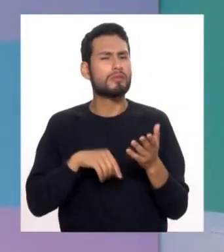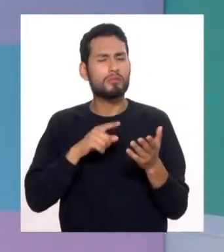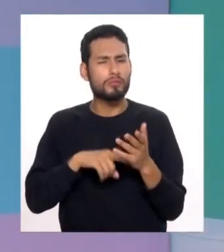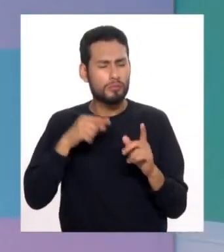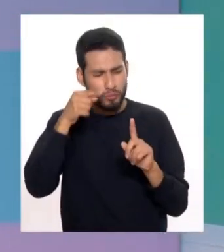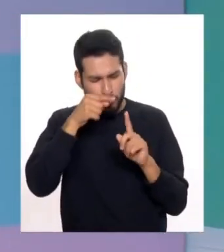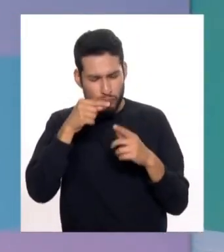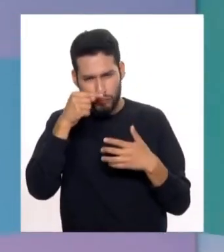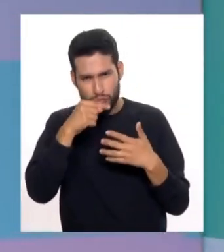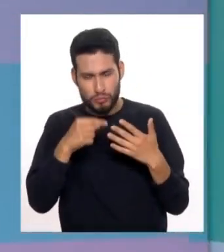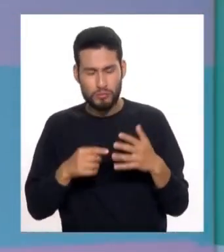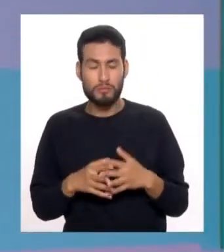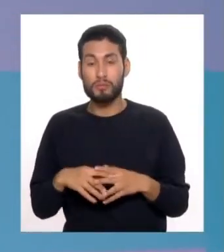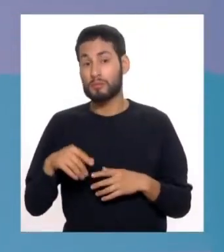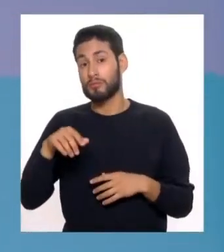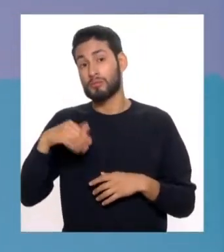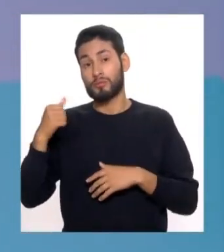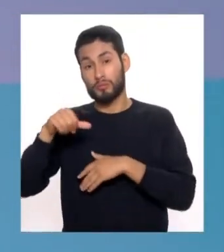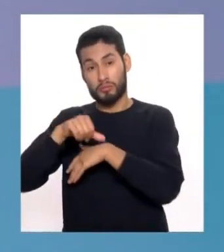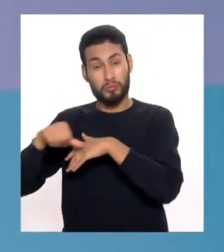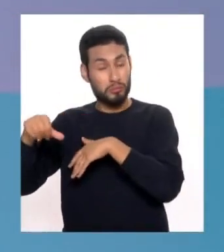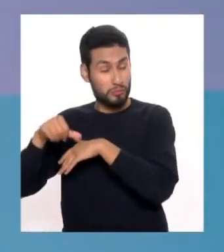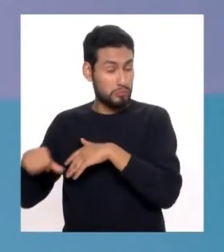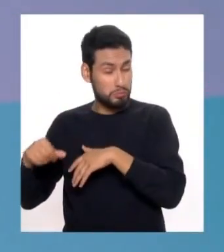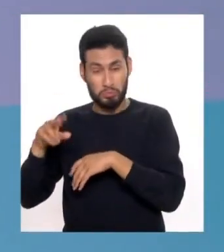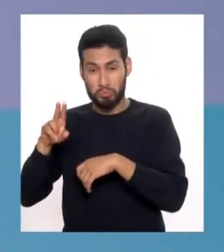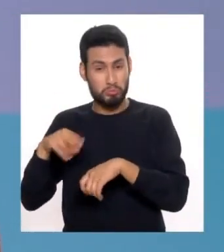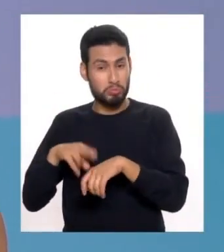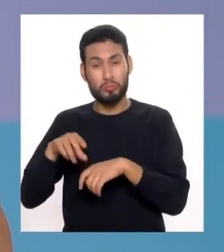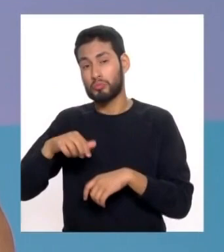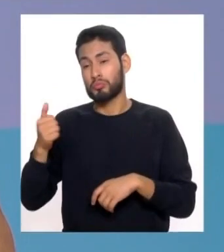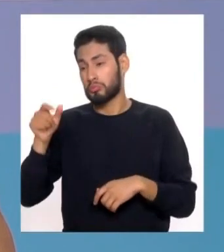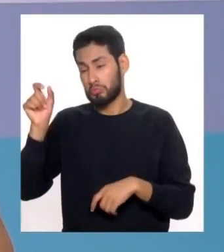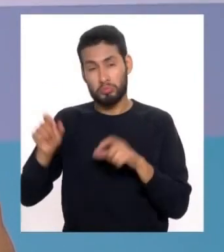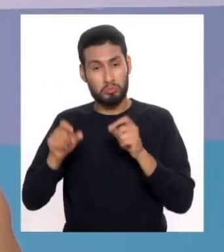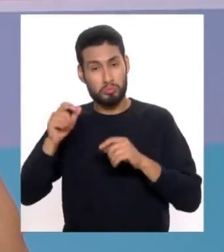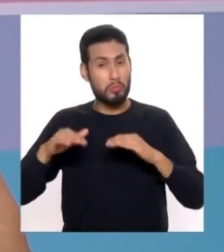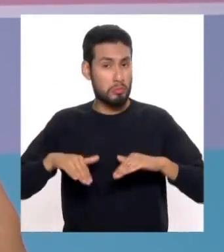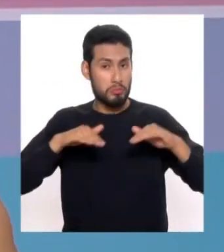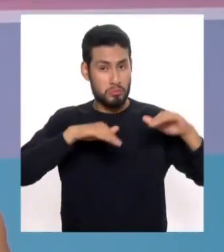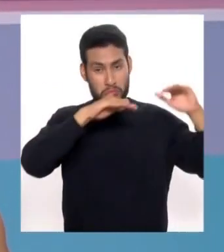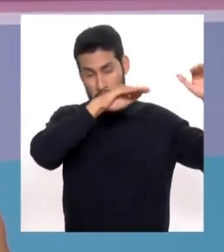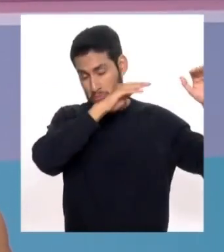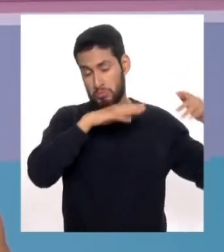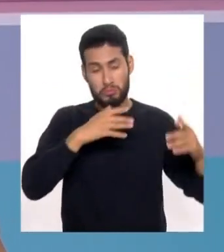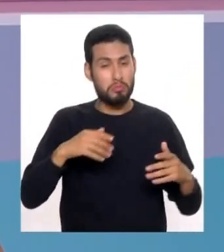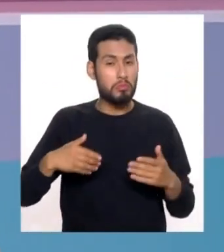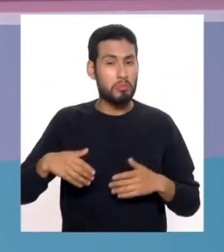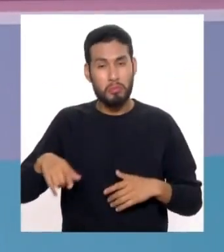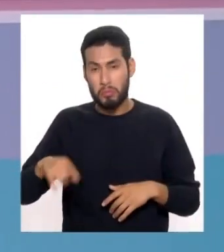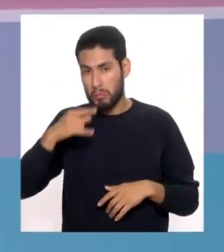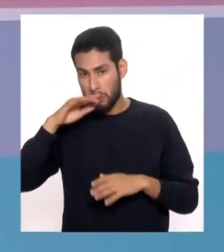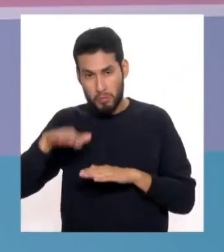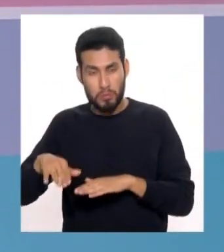A diferencia de cualquier otra cirugía realizada en cualquier otro paciente fuera del vientre, es decir, un niño, un adulto mayor, aquí